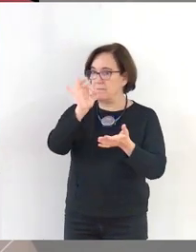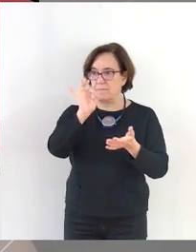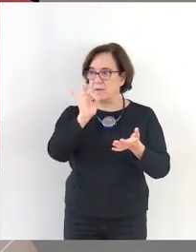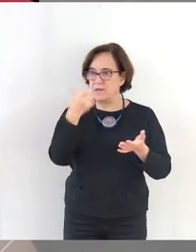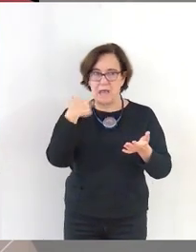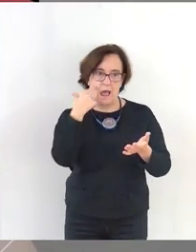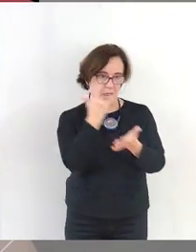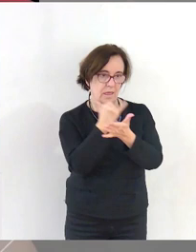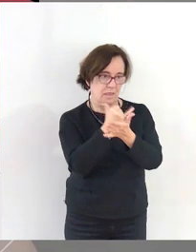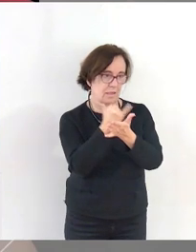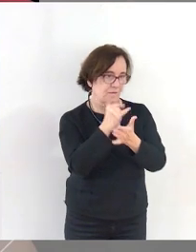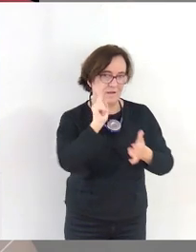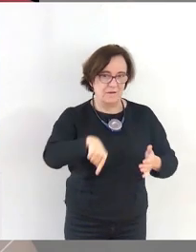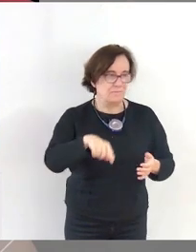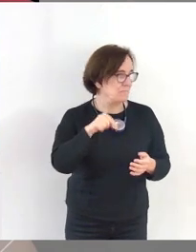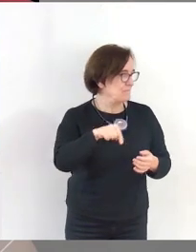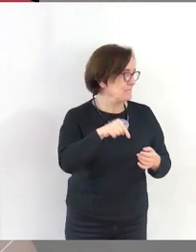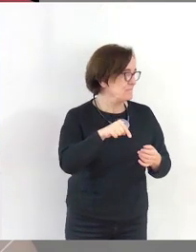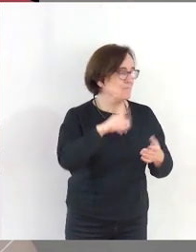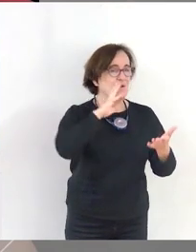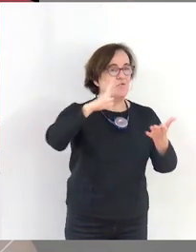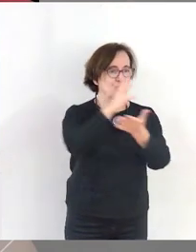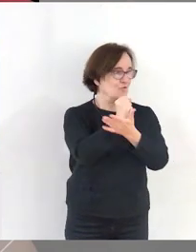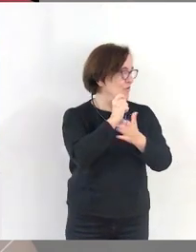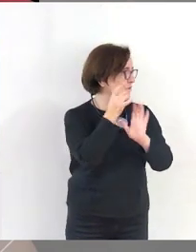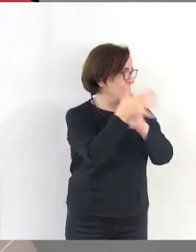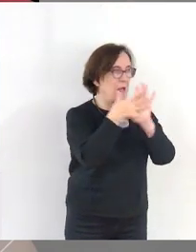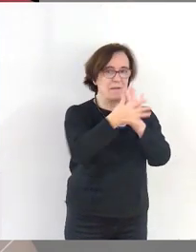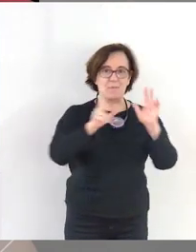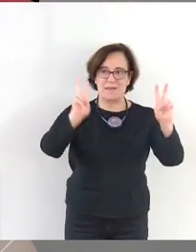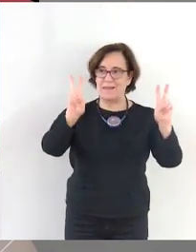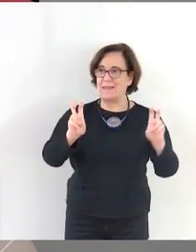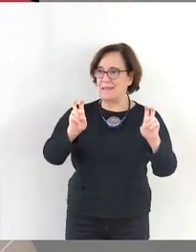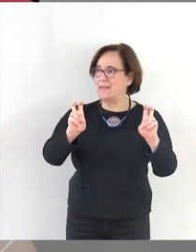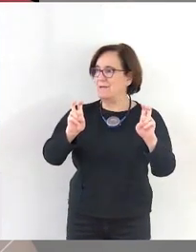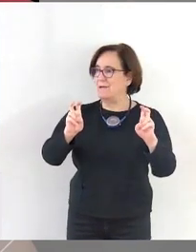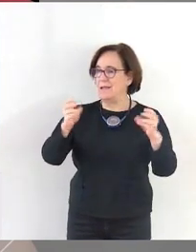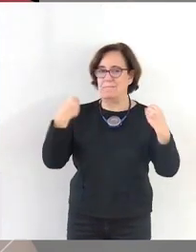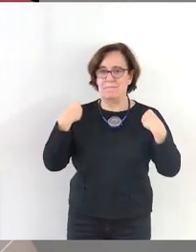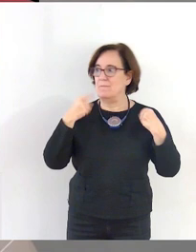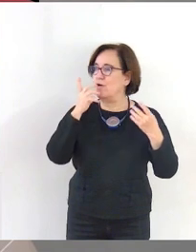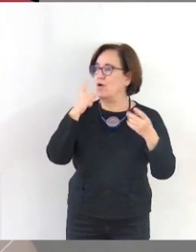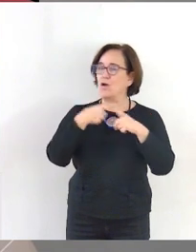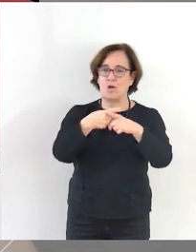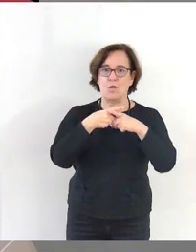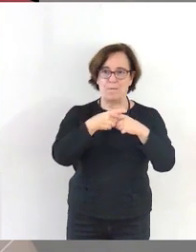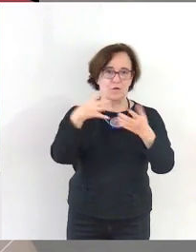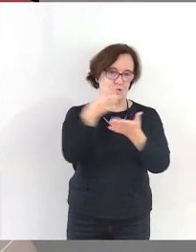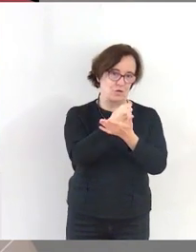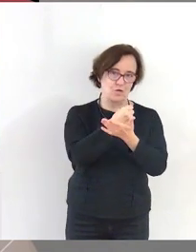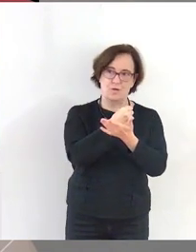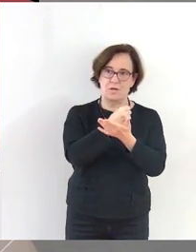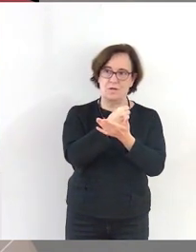estamos experimentando también aquí eh Pues todo esto que estamos hablando todo lo que estamos viviendo compartiendo en todas las